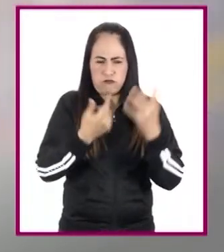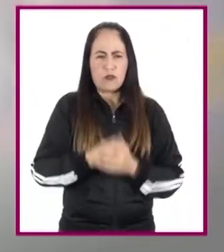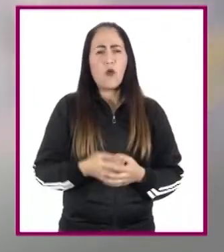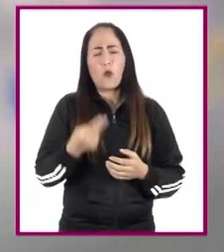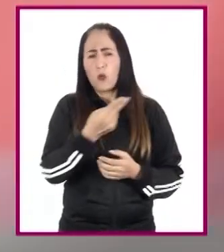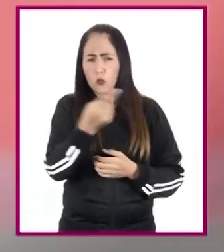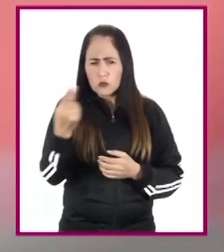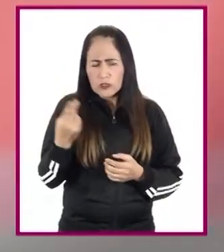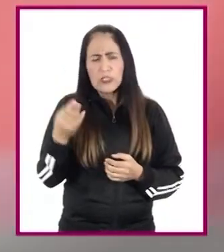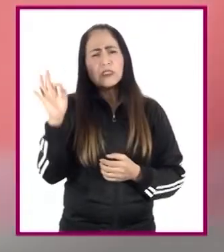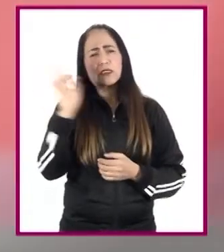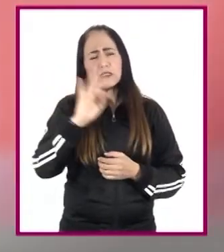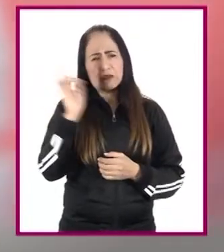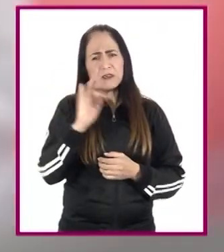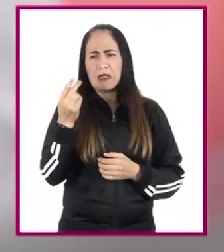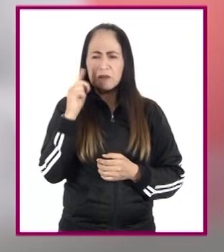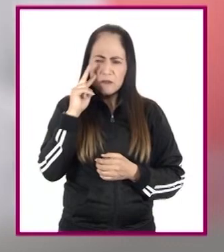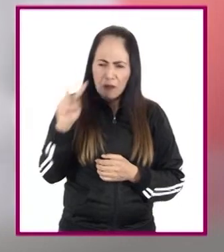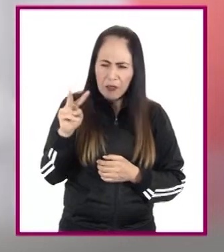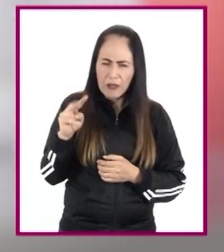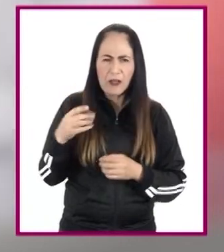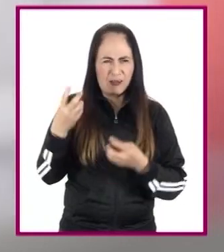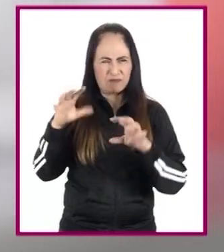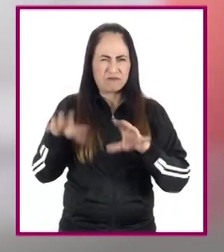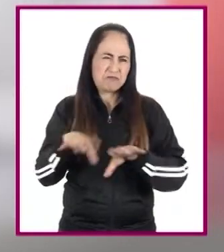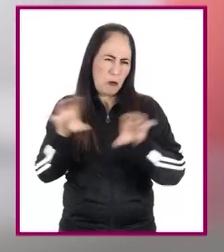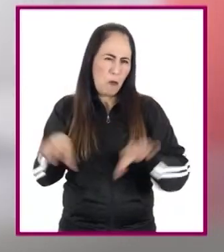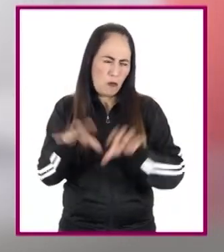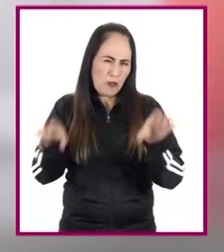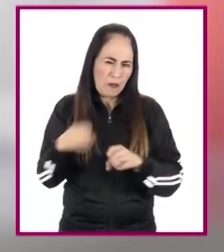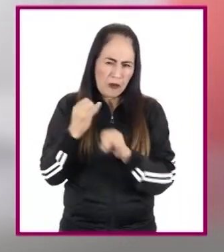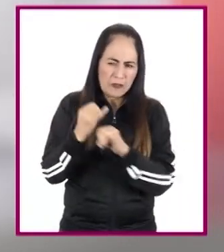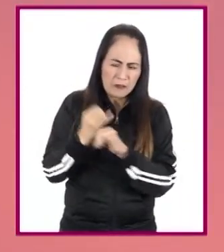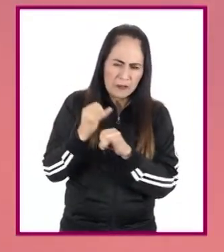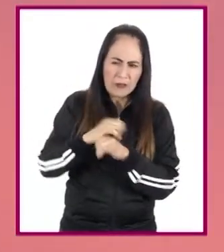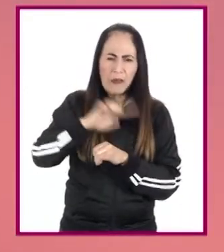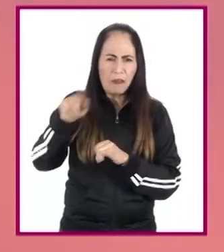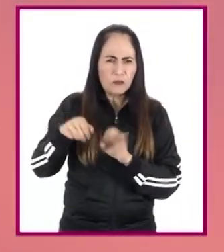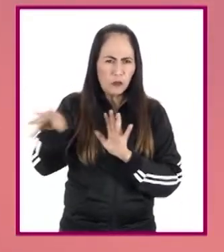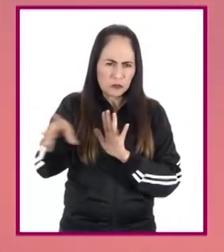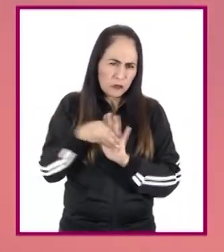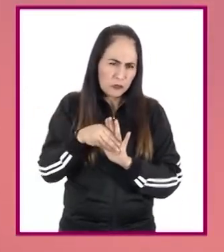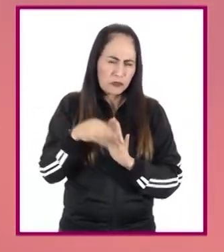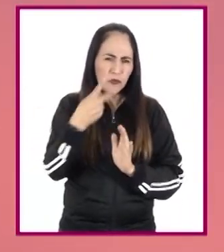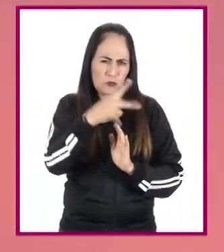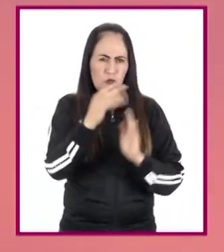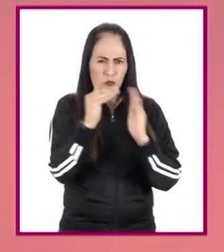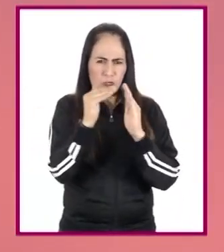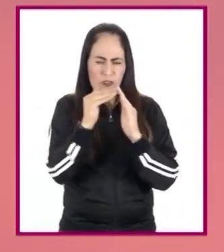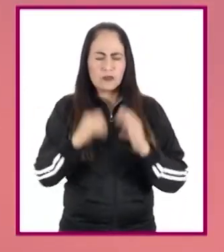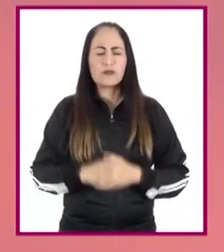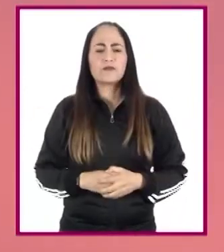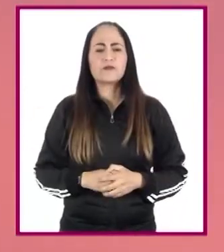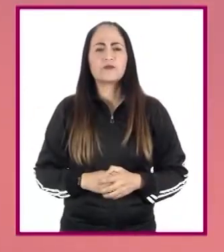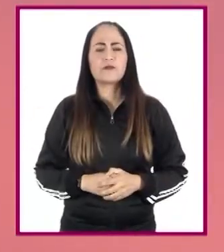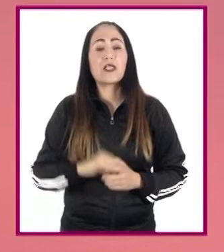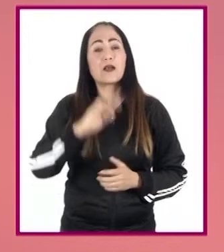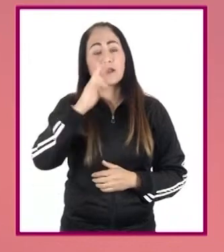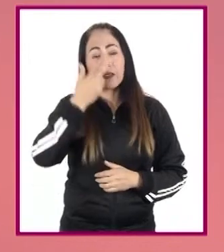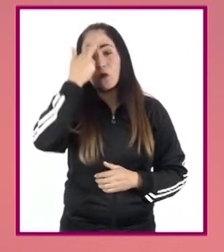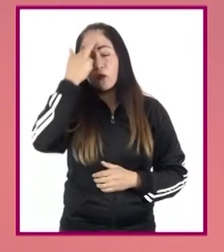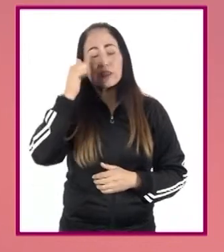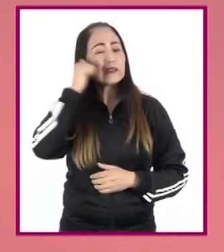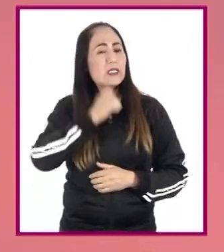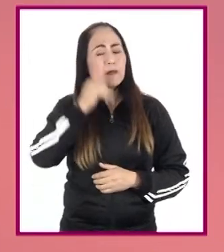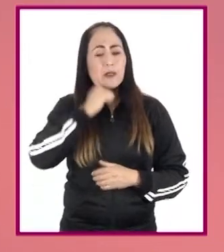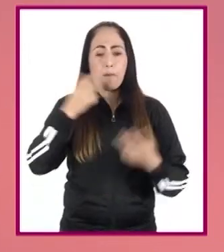otros dispositivos que podrían fabricar en casa. Recuerden, realizar las actividades que les sugerimos siempre bajo la